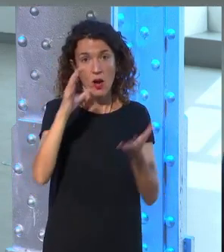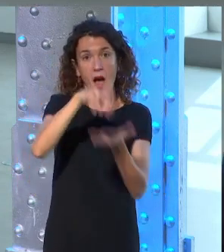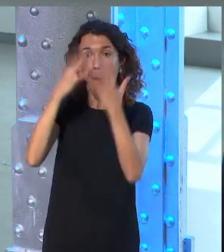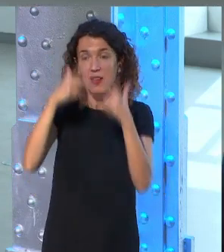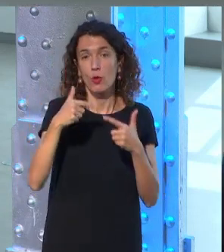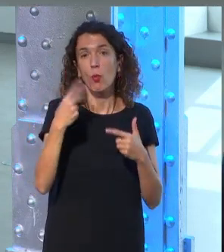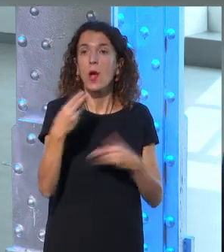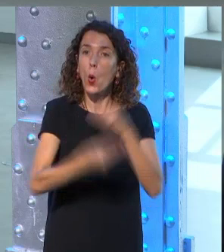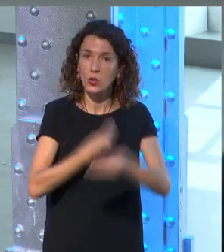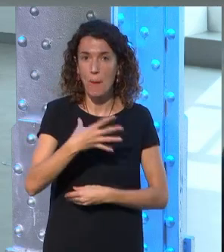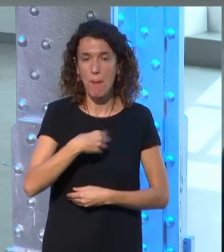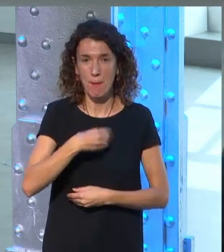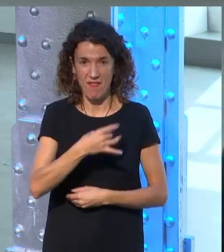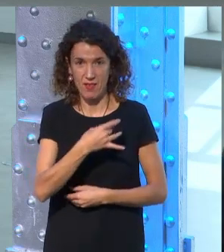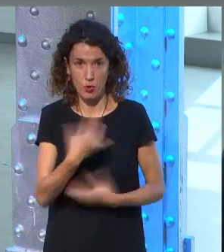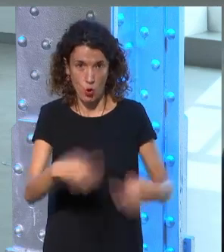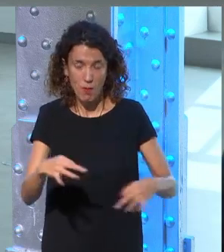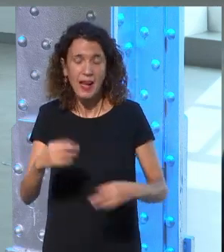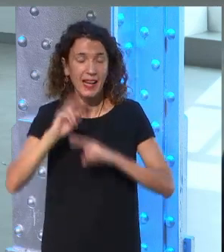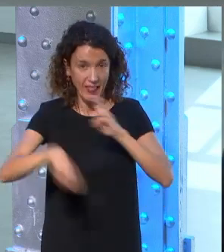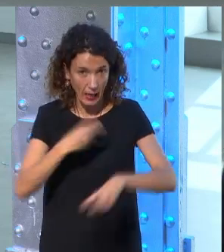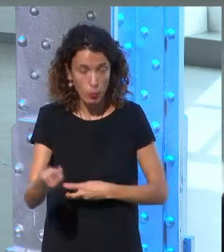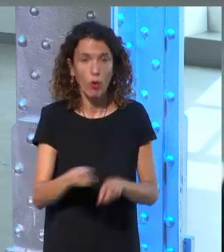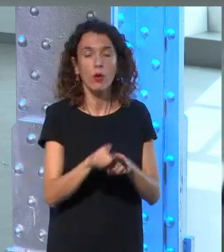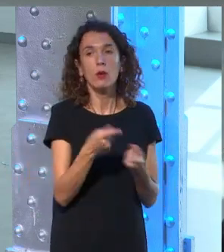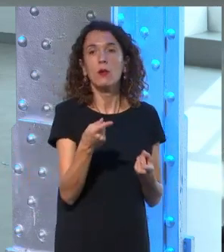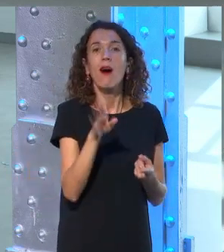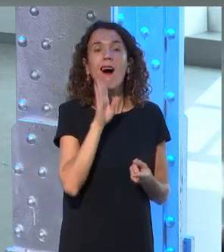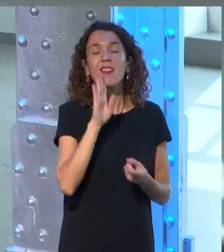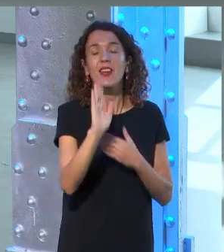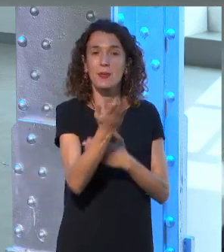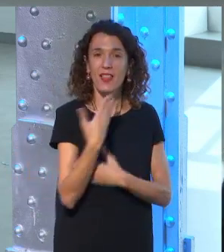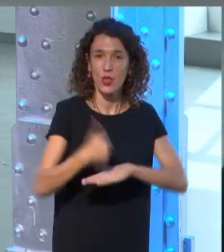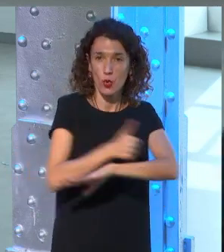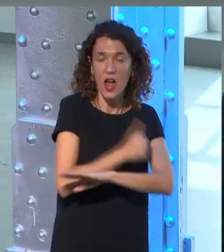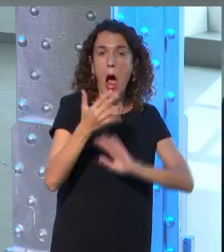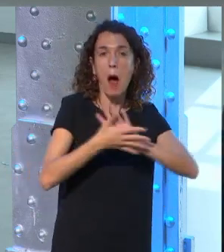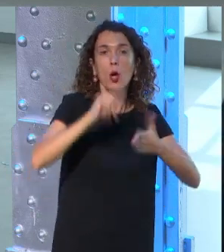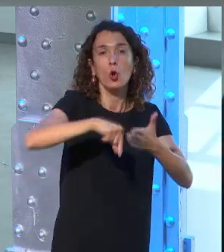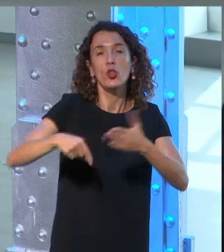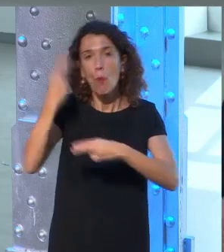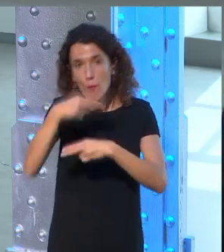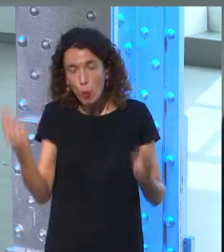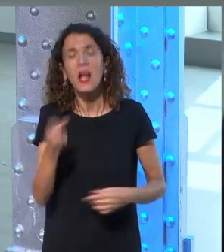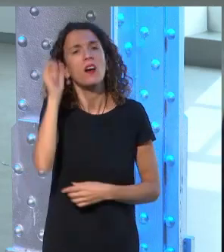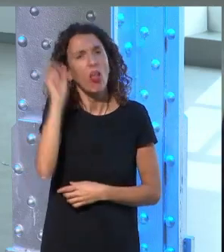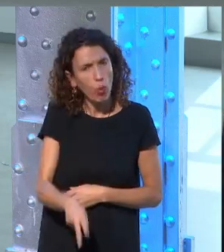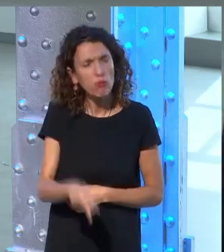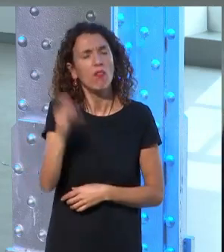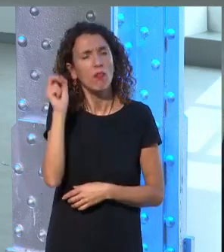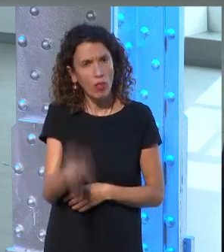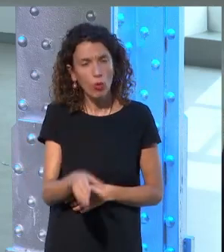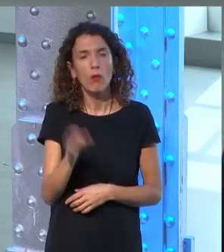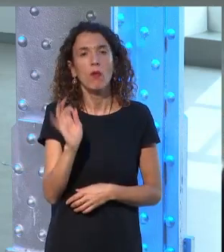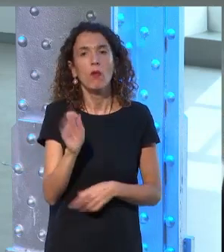que utilizaran. Entonces, yo creo que hay una enorme palanca. Antes, el representante de Ciudadanos hablaba de la contratación pública y tiene toda la razón, ¿no? Pero